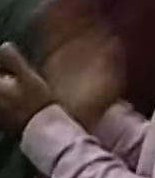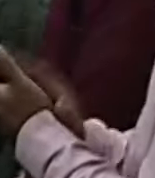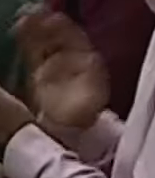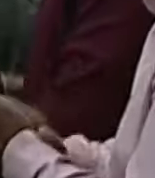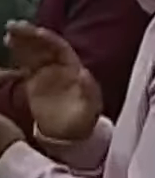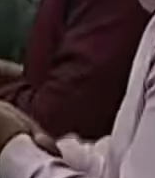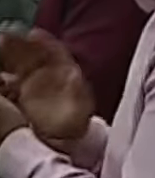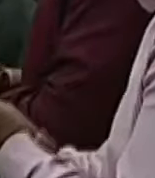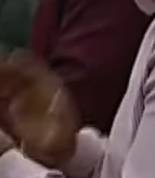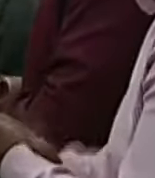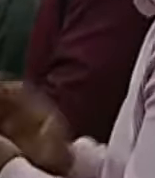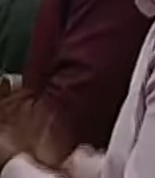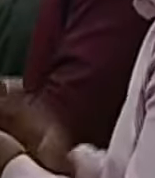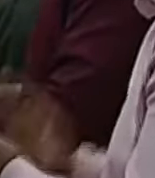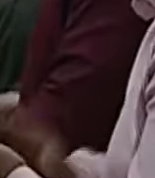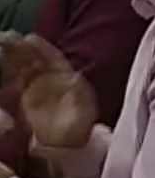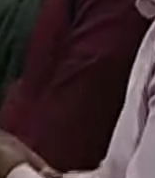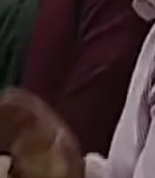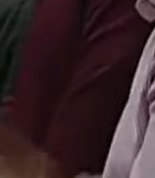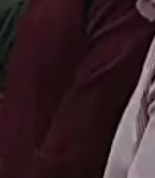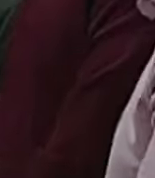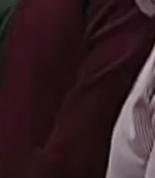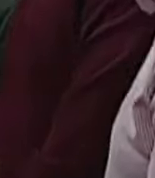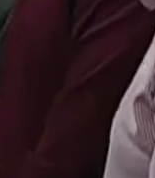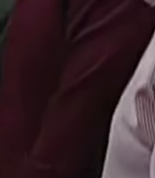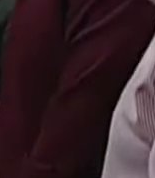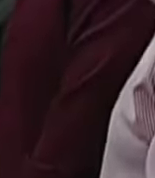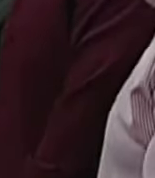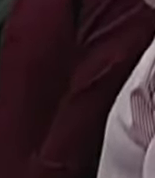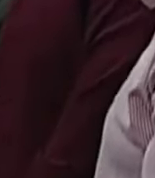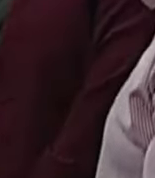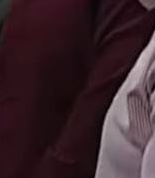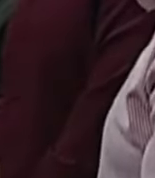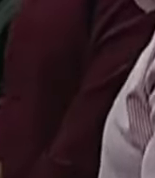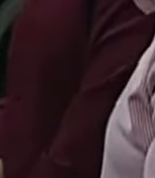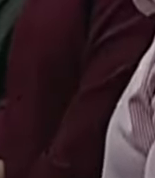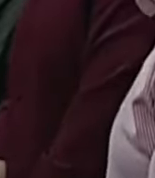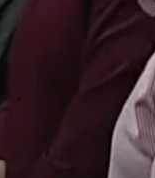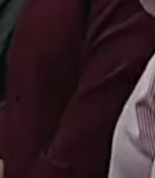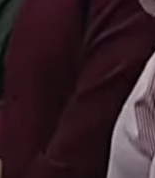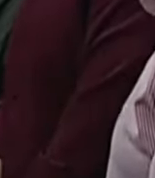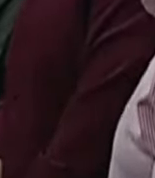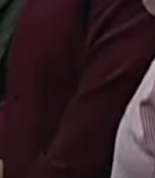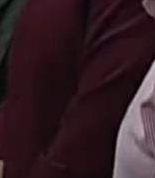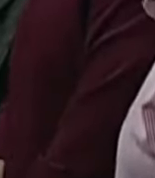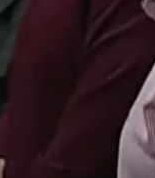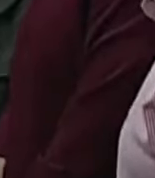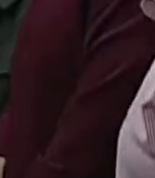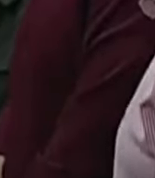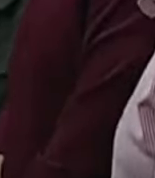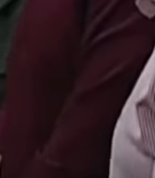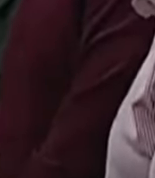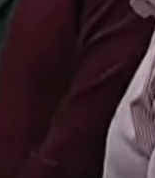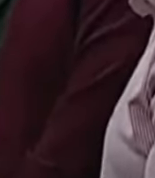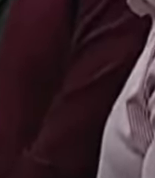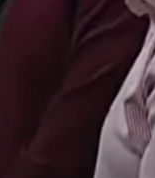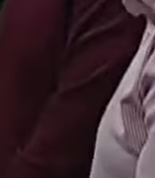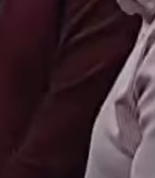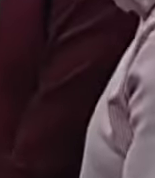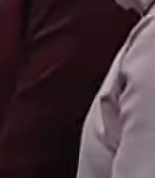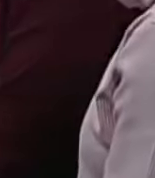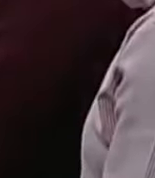elecciones celebradas en los últimos 25 años. La más reciente, el pasado 28 de julio, donde fue reelecto el